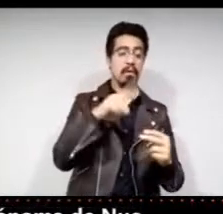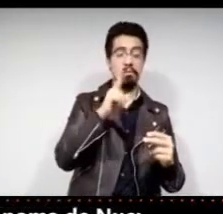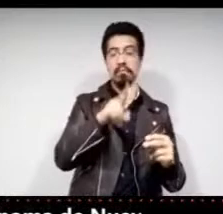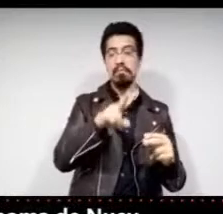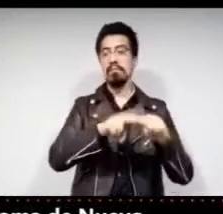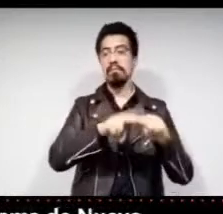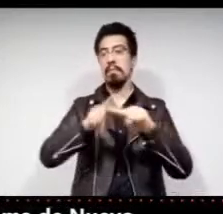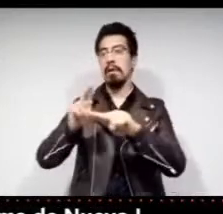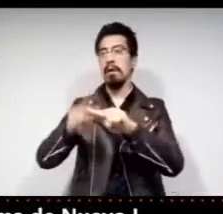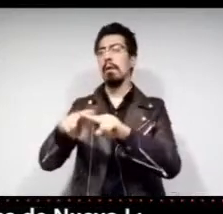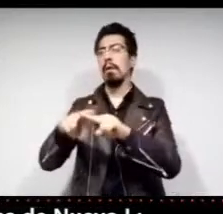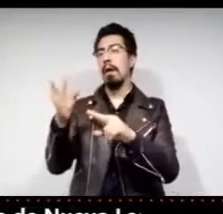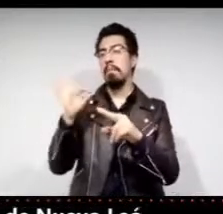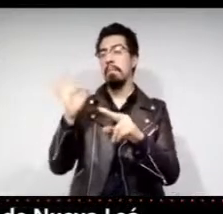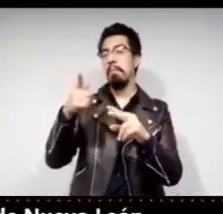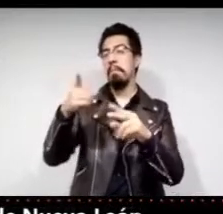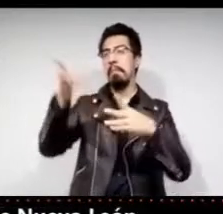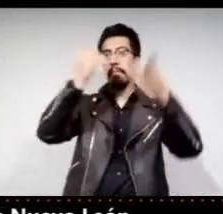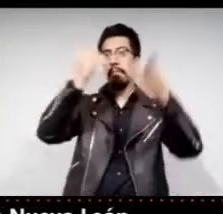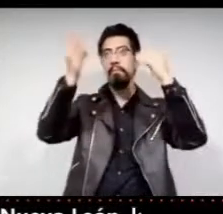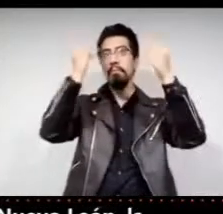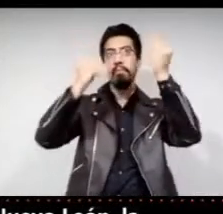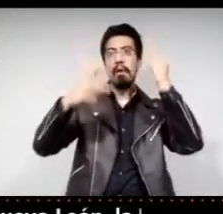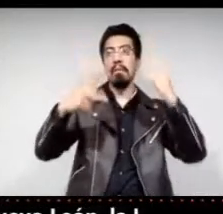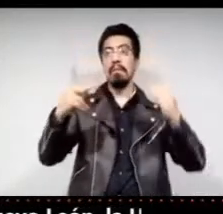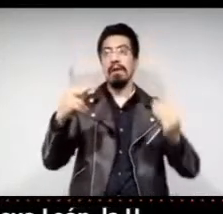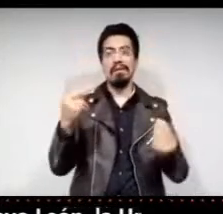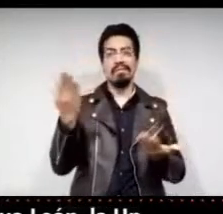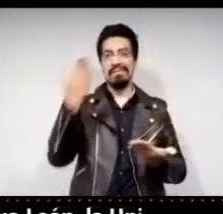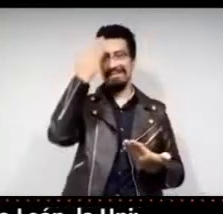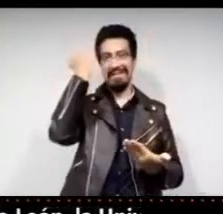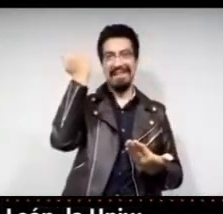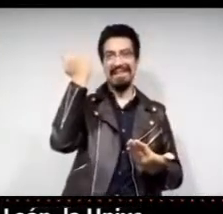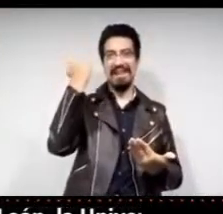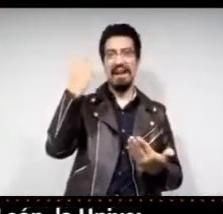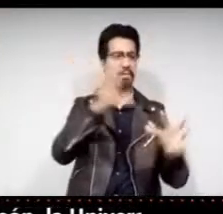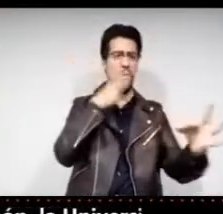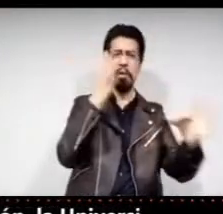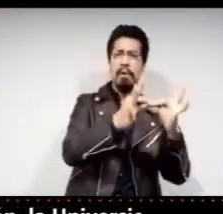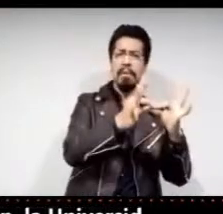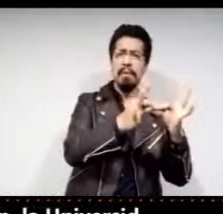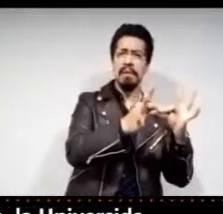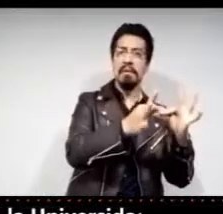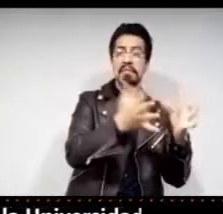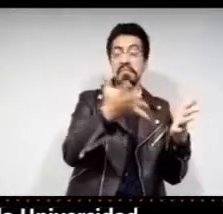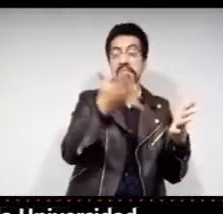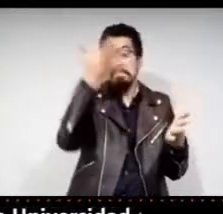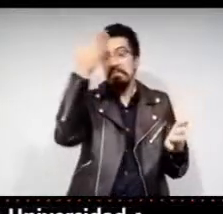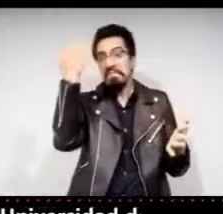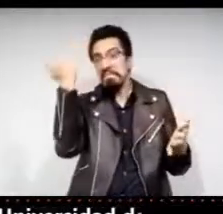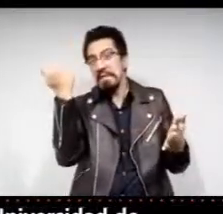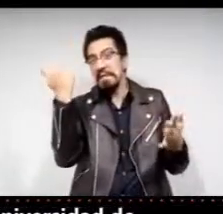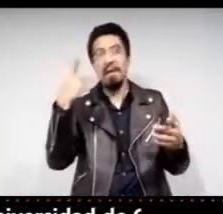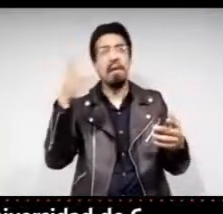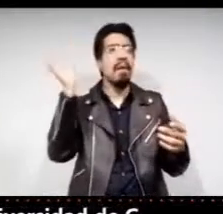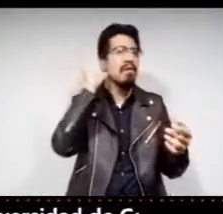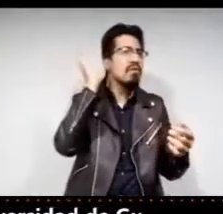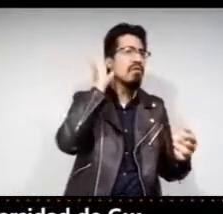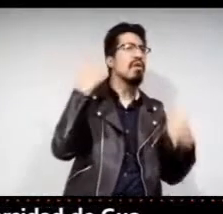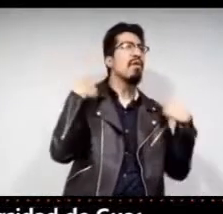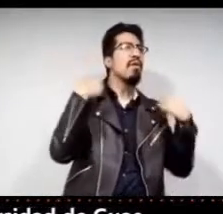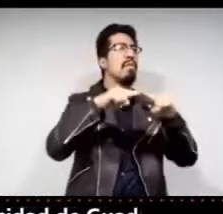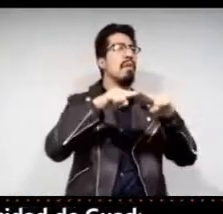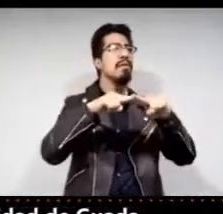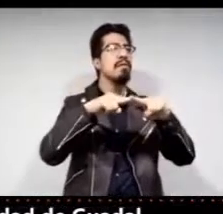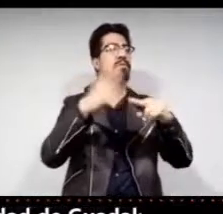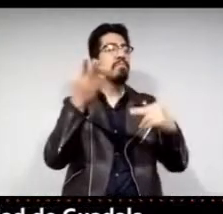estaban aprendiendo, pero no sabíamos necesariamente qué tan comprometidos estaban escuchando realmente lo que el docente les estaba diciendo